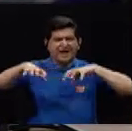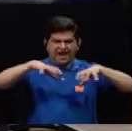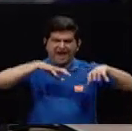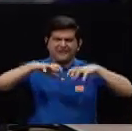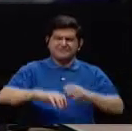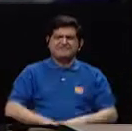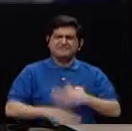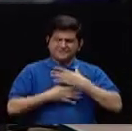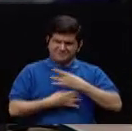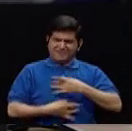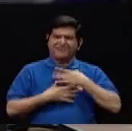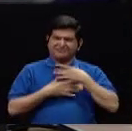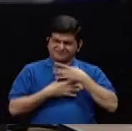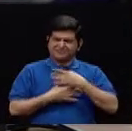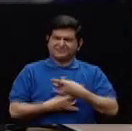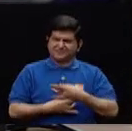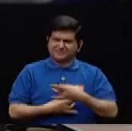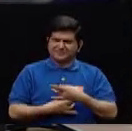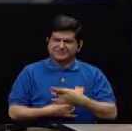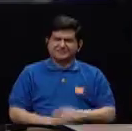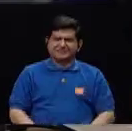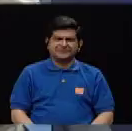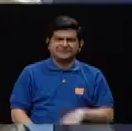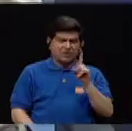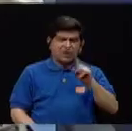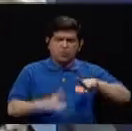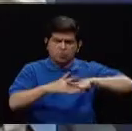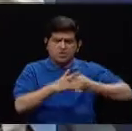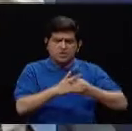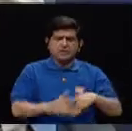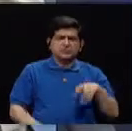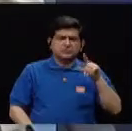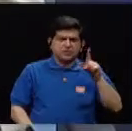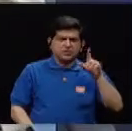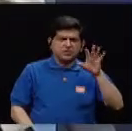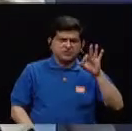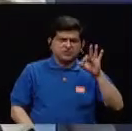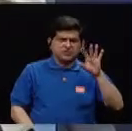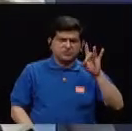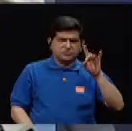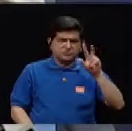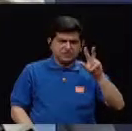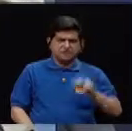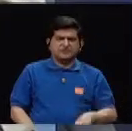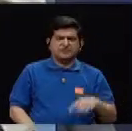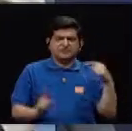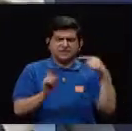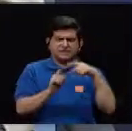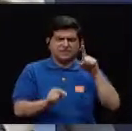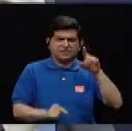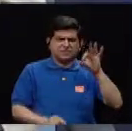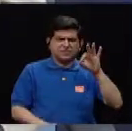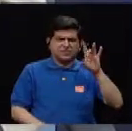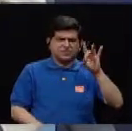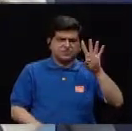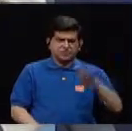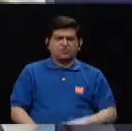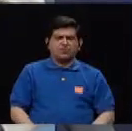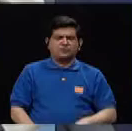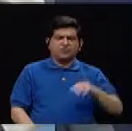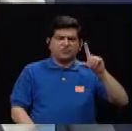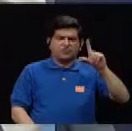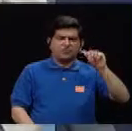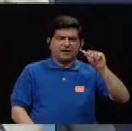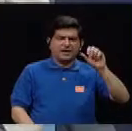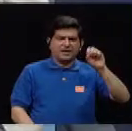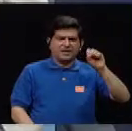que, curiosamente, uno de los arranques fue en el 83, 84 con La Cegua, siguió Los secretos de